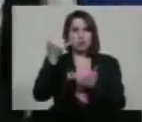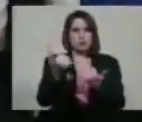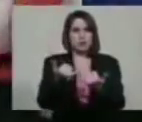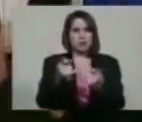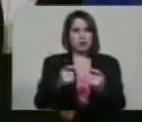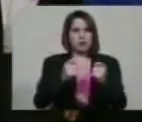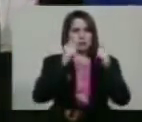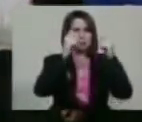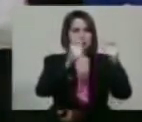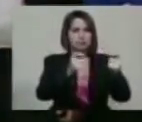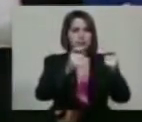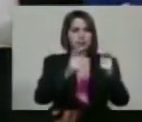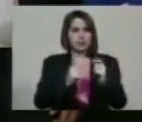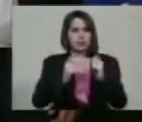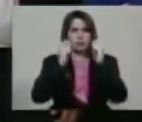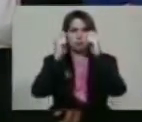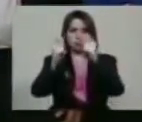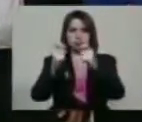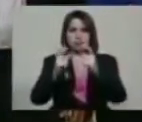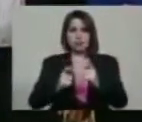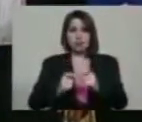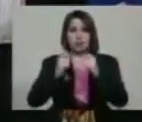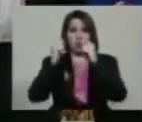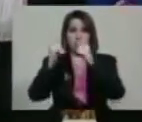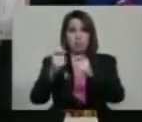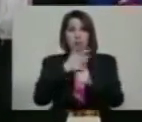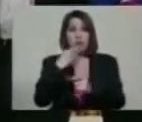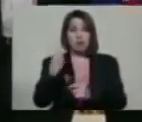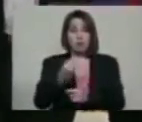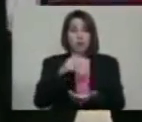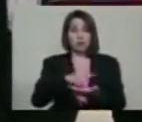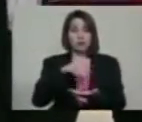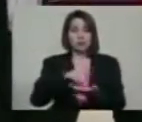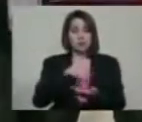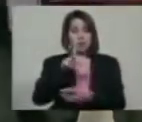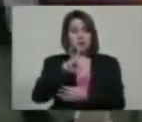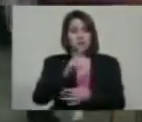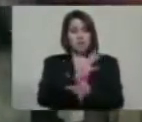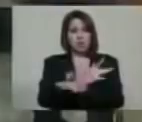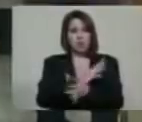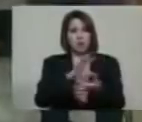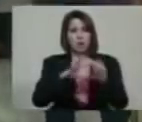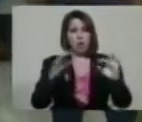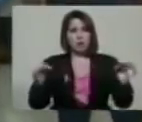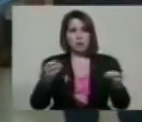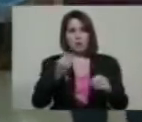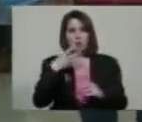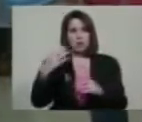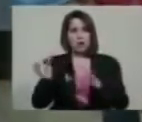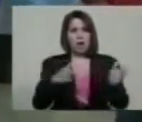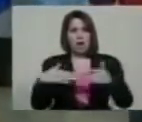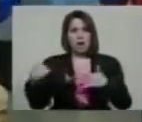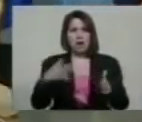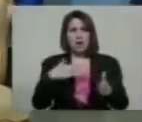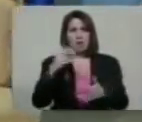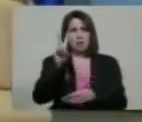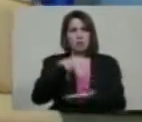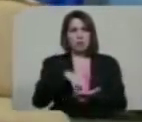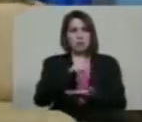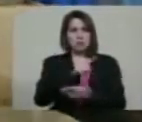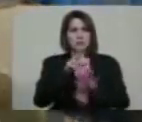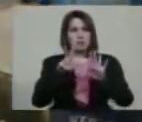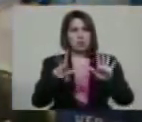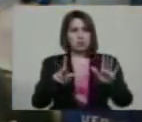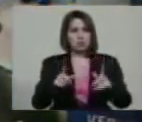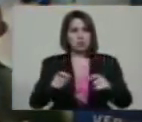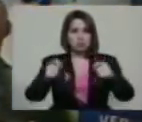los ciudadanos que participan en los terceros Juegos Olímpicos de la Juventud Buenos Aires 2018, obteniendo medallas de